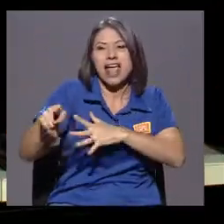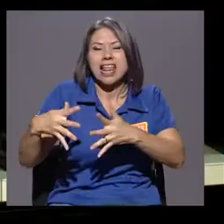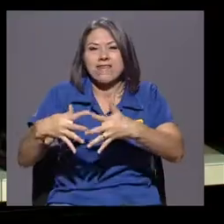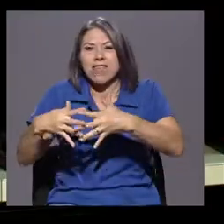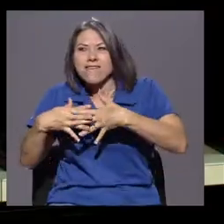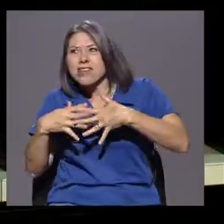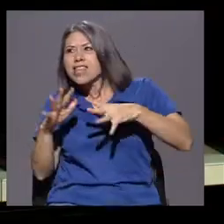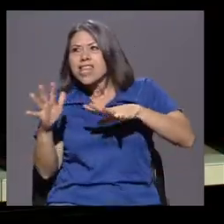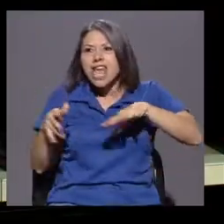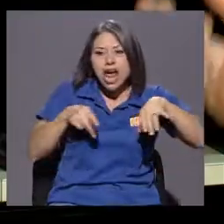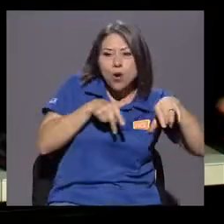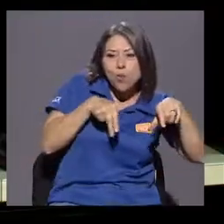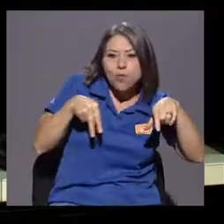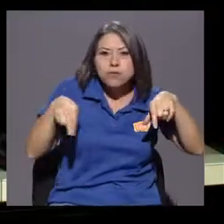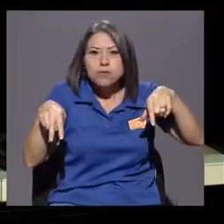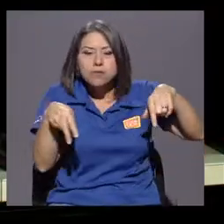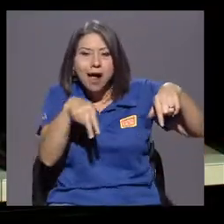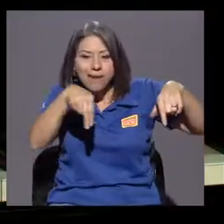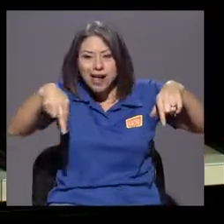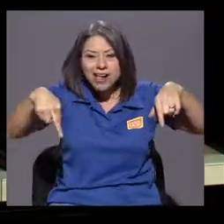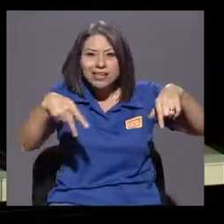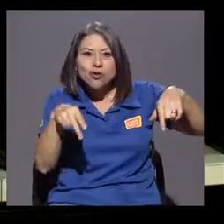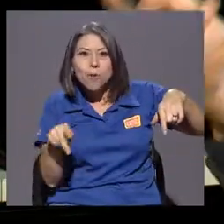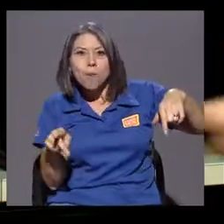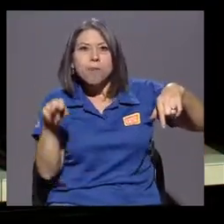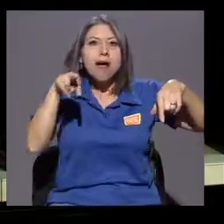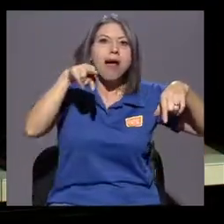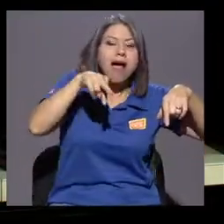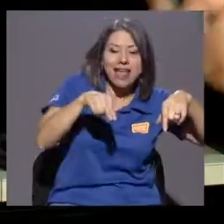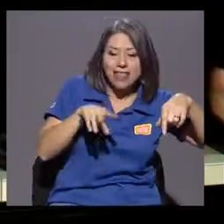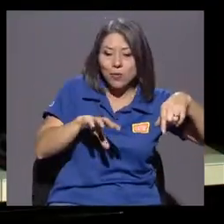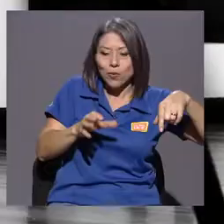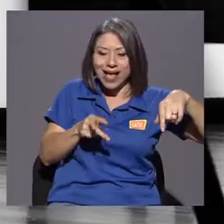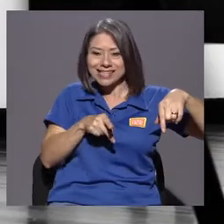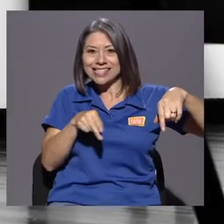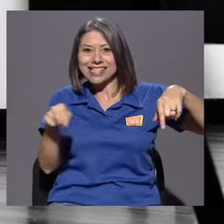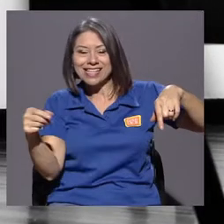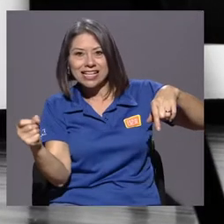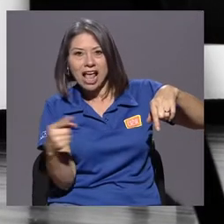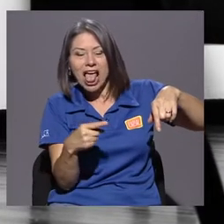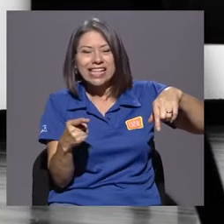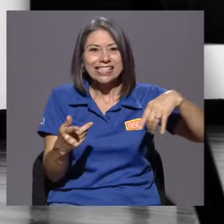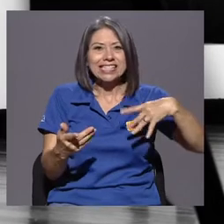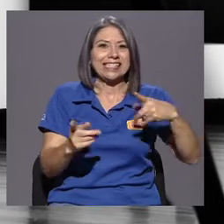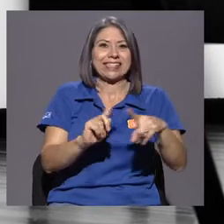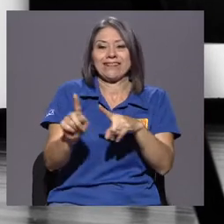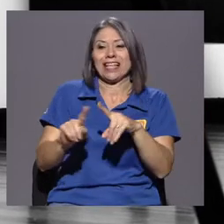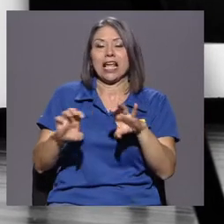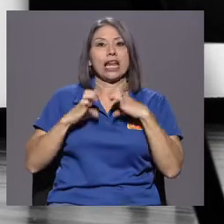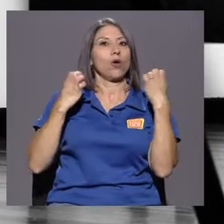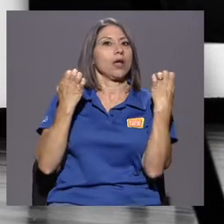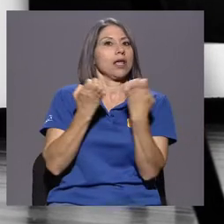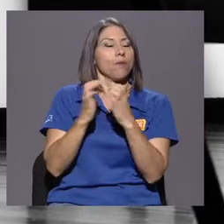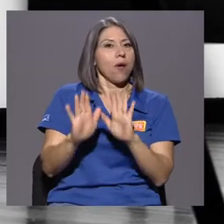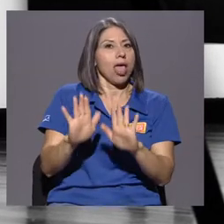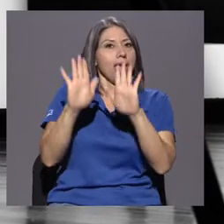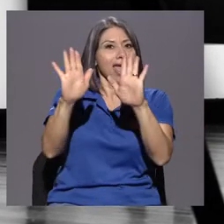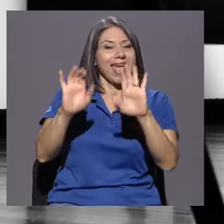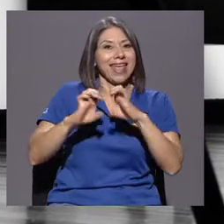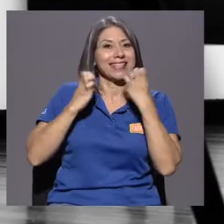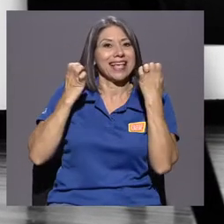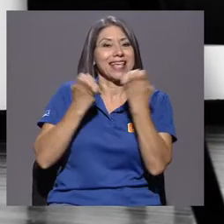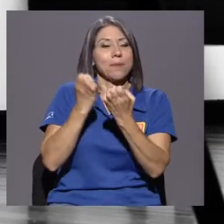recuperaba bolas armaba juego a ponías asistencias servicios en furgoneta era un equipo prodigioso ese equipo del